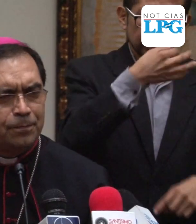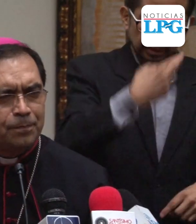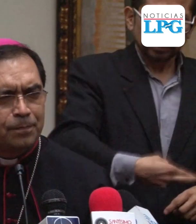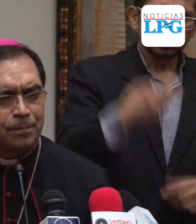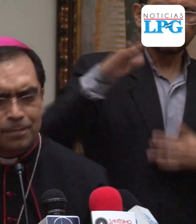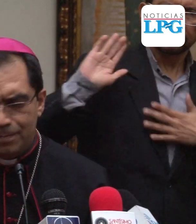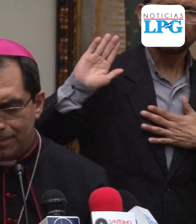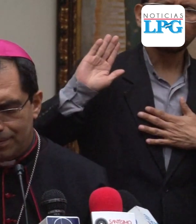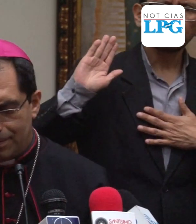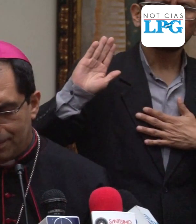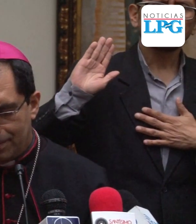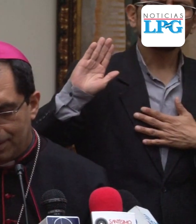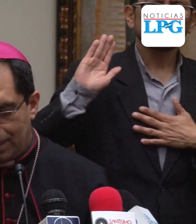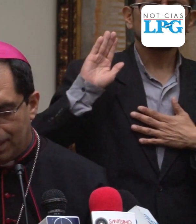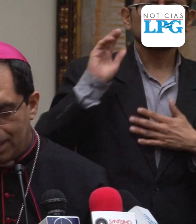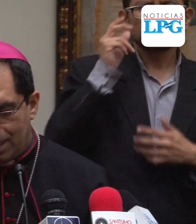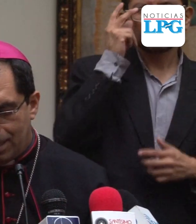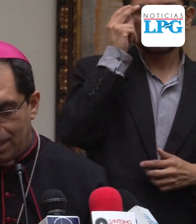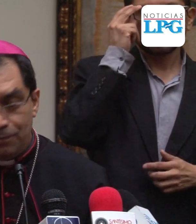hacerlo.